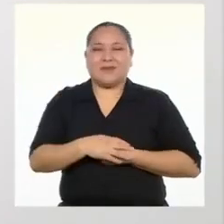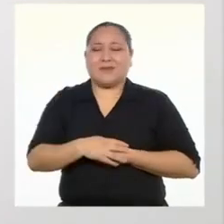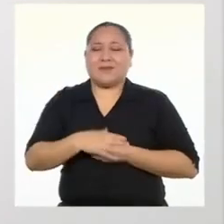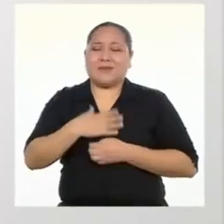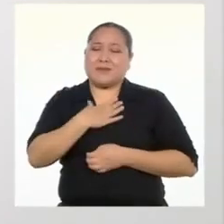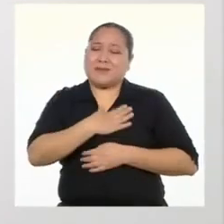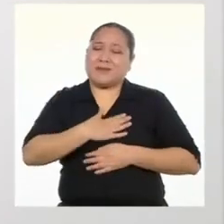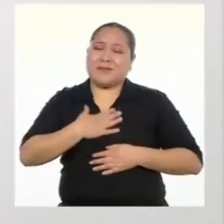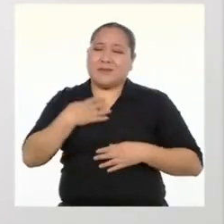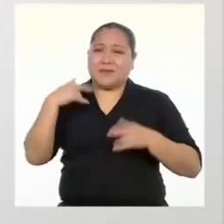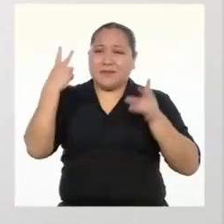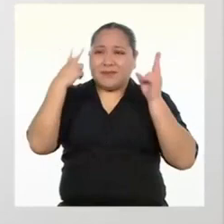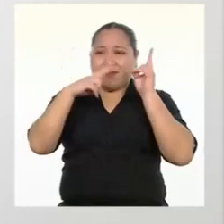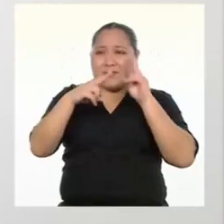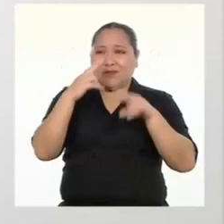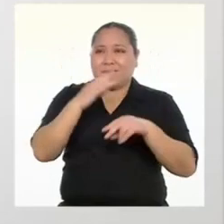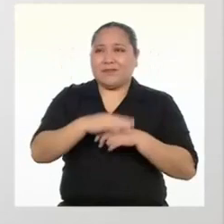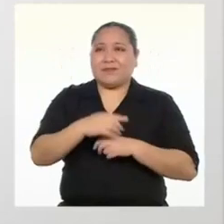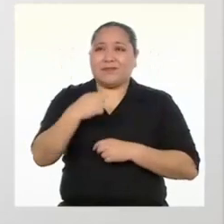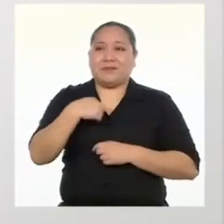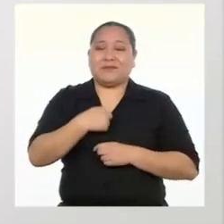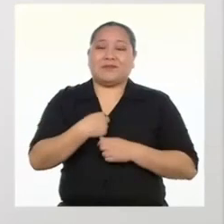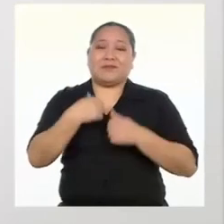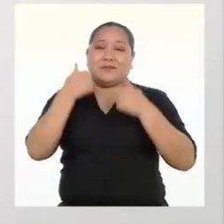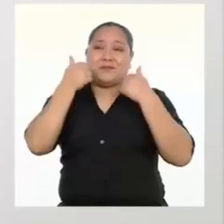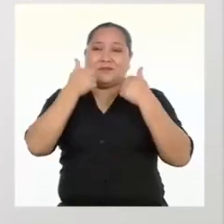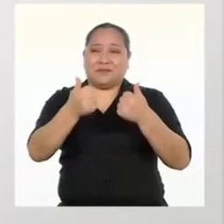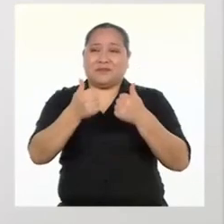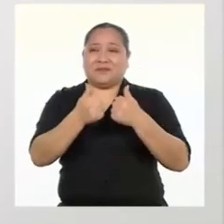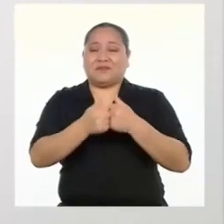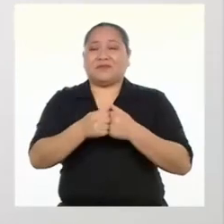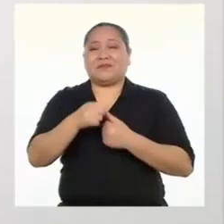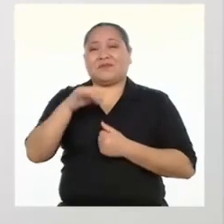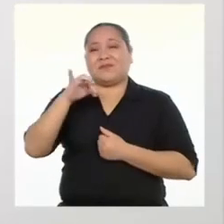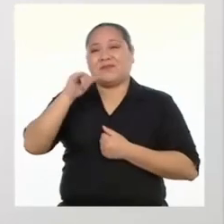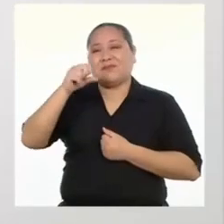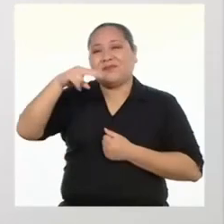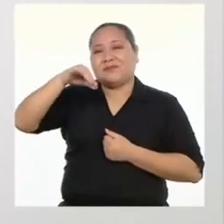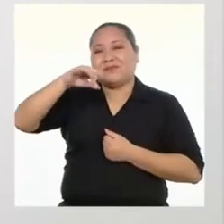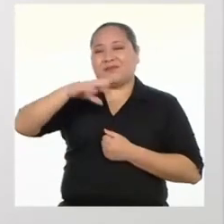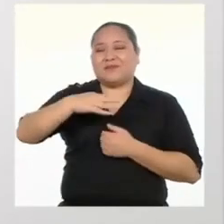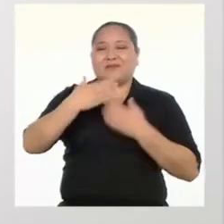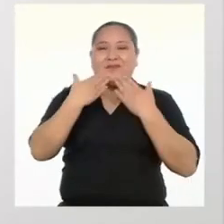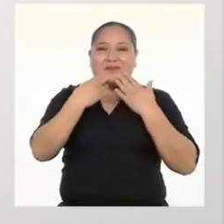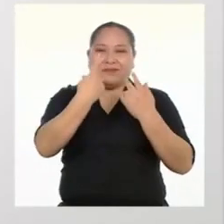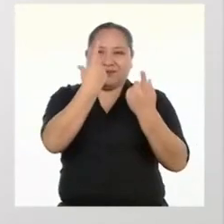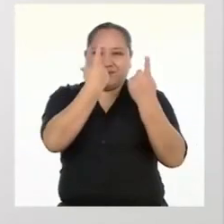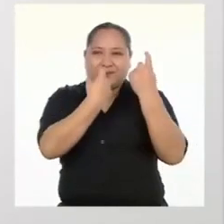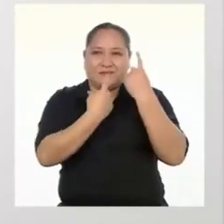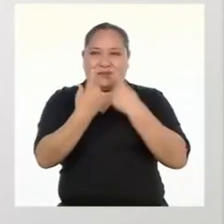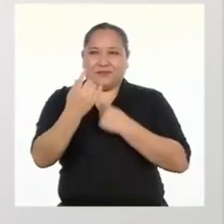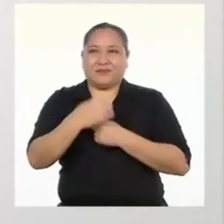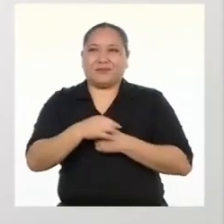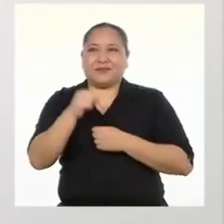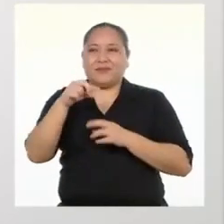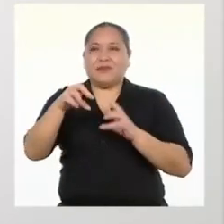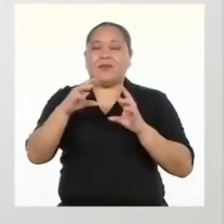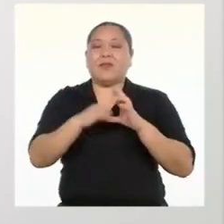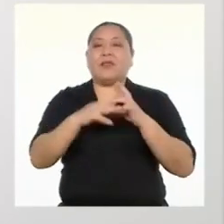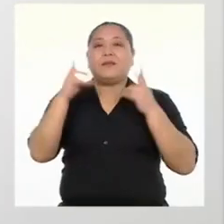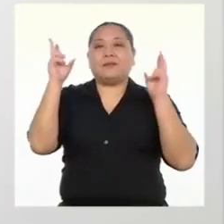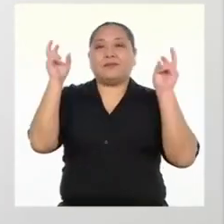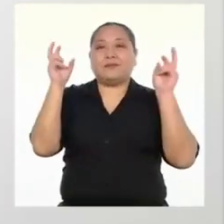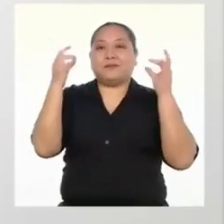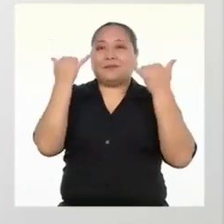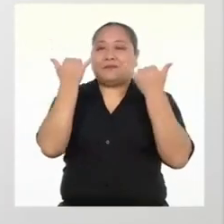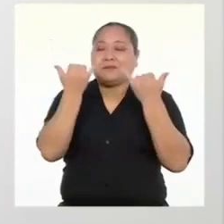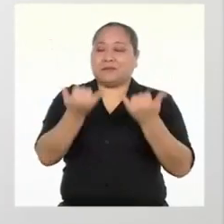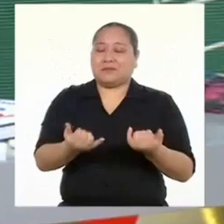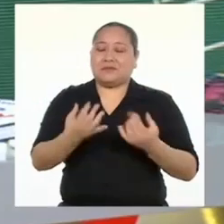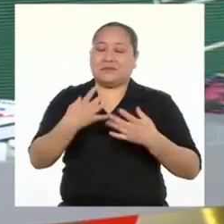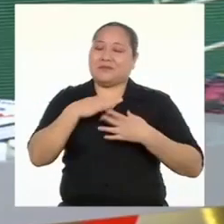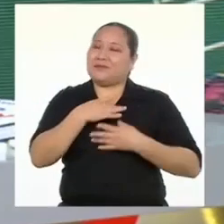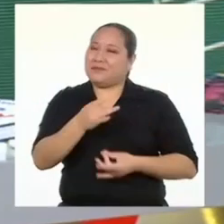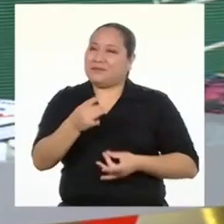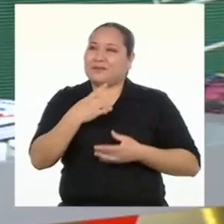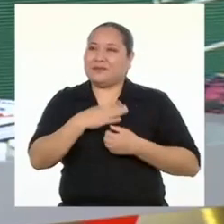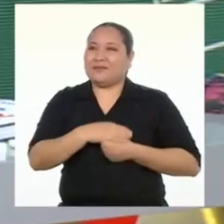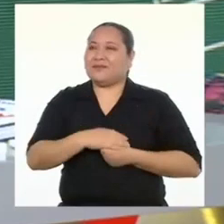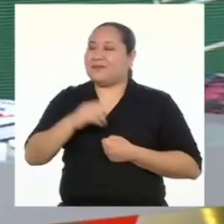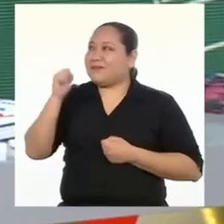Qué gusto verlos. Estoy bastante bien, Yanira. Gracias por preguntar. La sesión de hoy va a ser muy